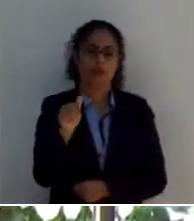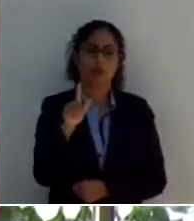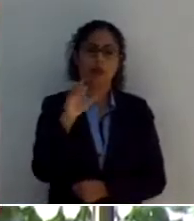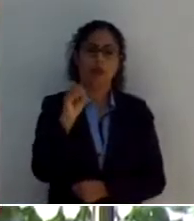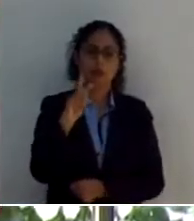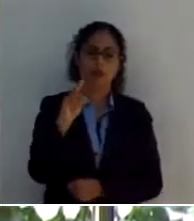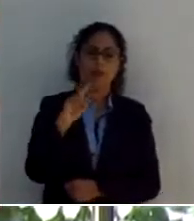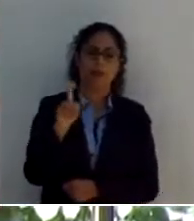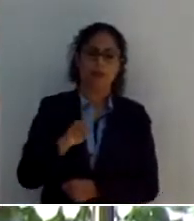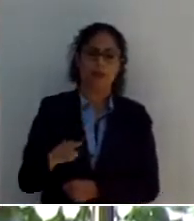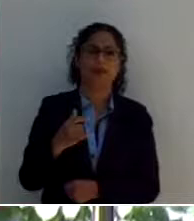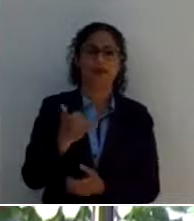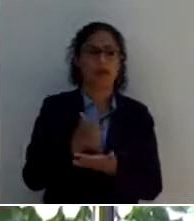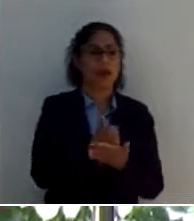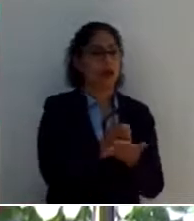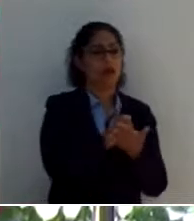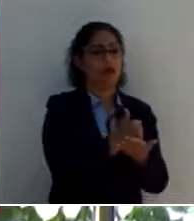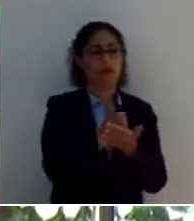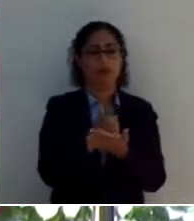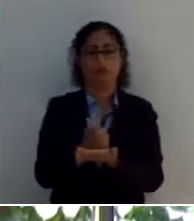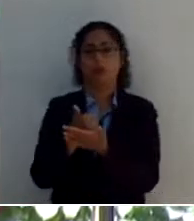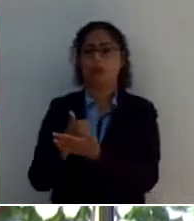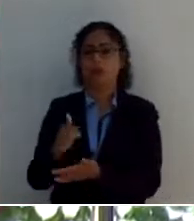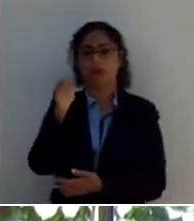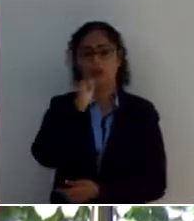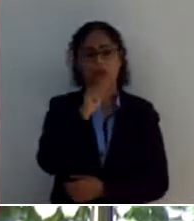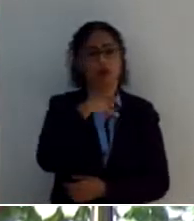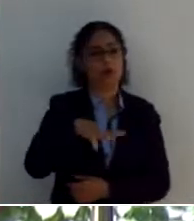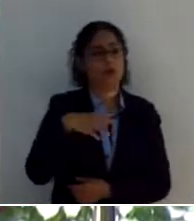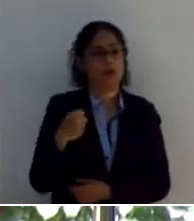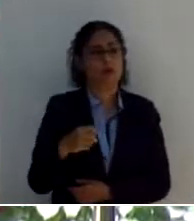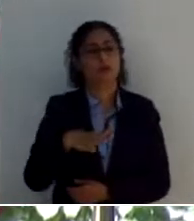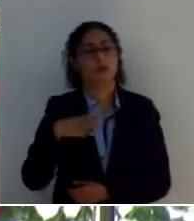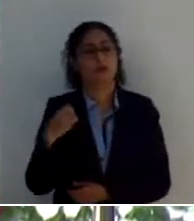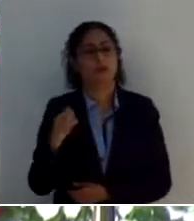López, que ayuda en todas las campañas, los esfuerzos para